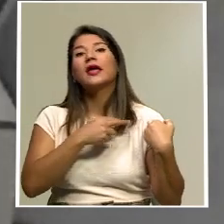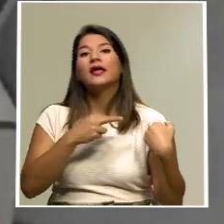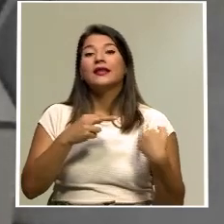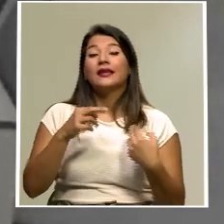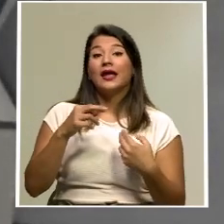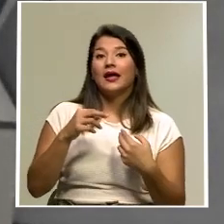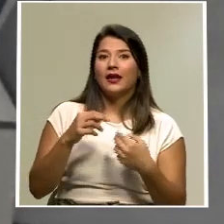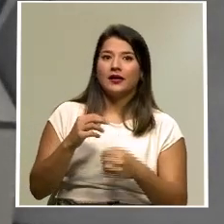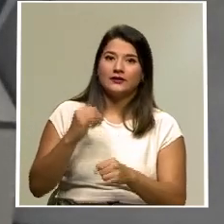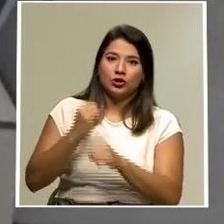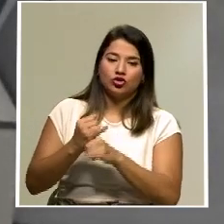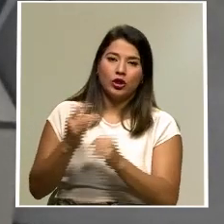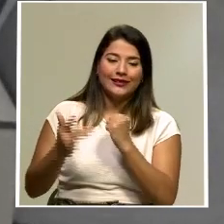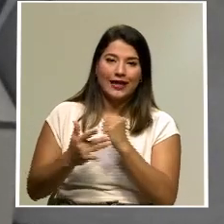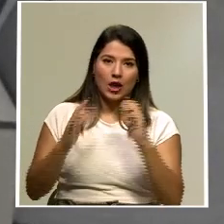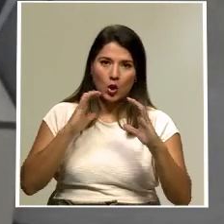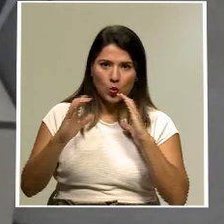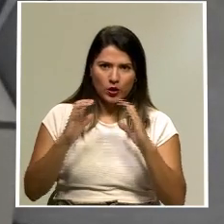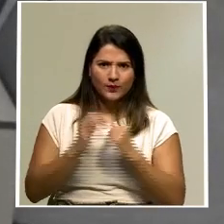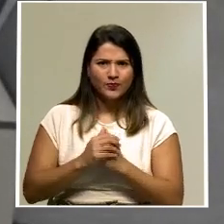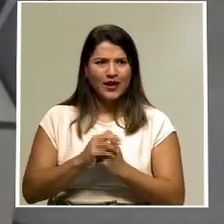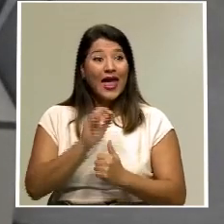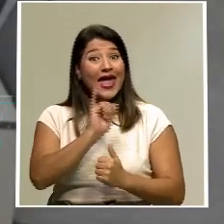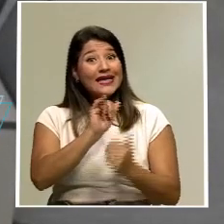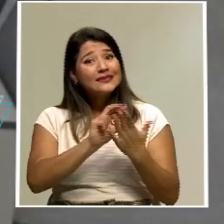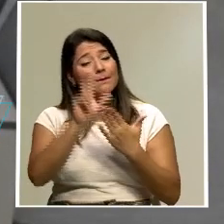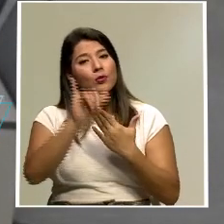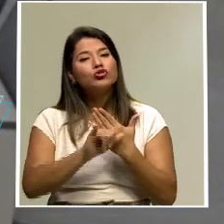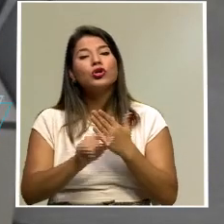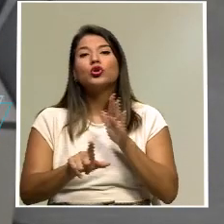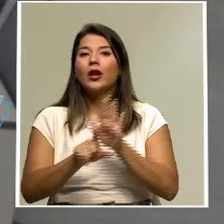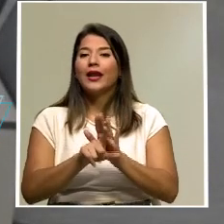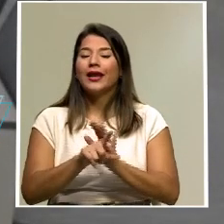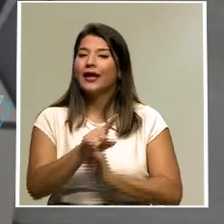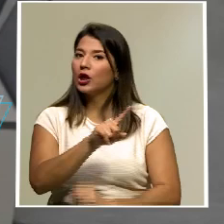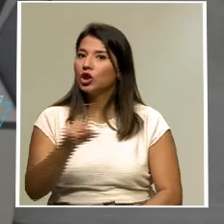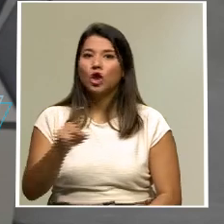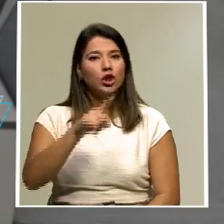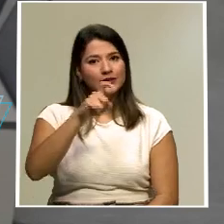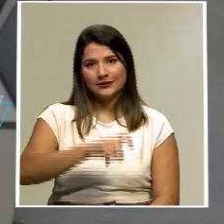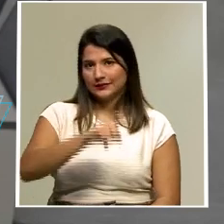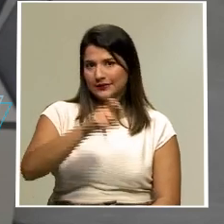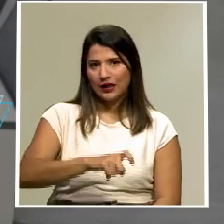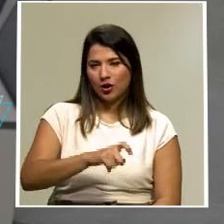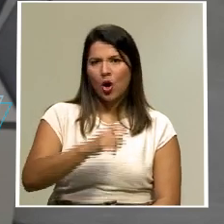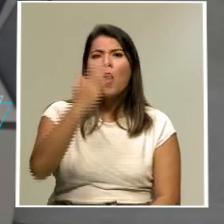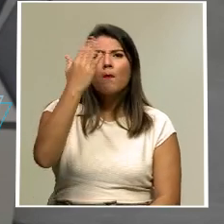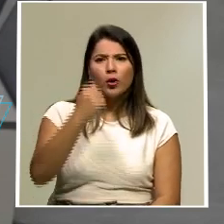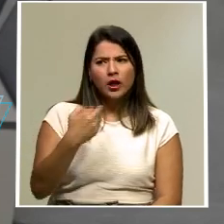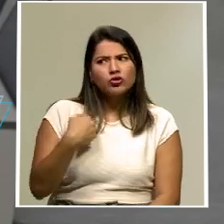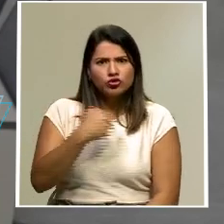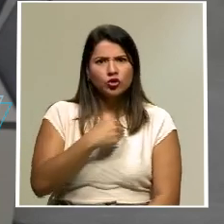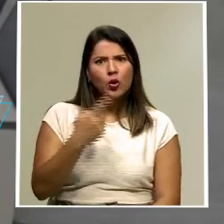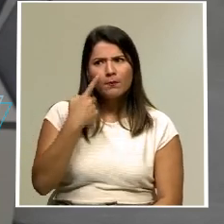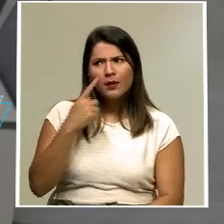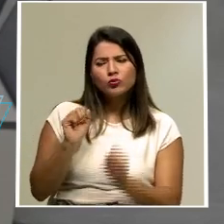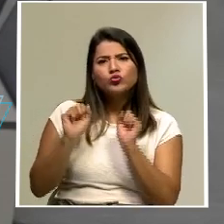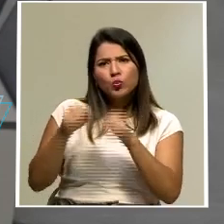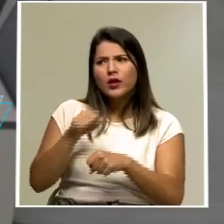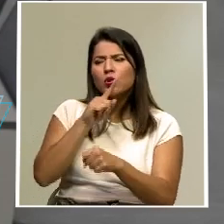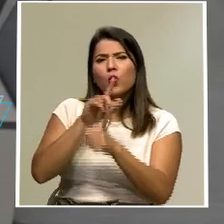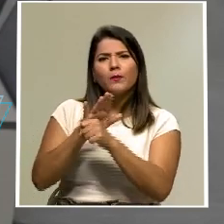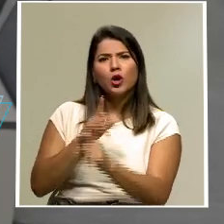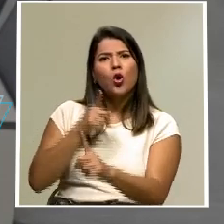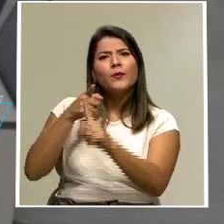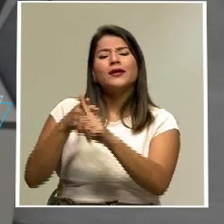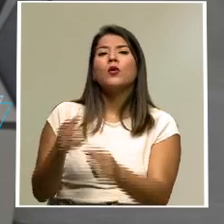la Contraloría es que este proyecto de ley no es necesario porque lo estamos viendo que se puede llevar adelante sus objetivos dentro